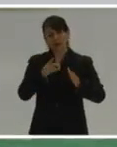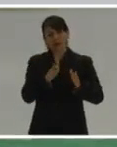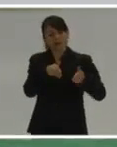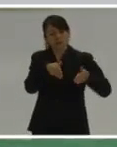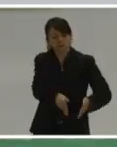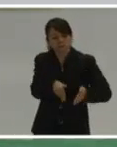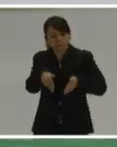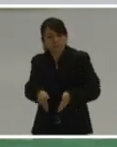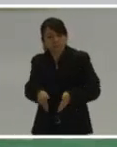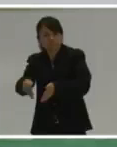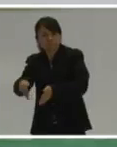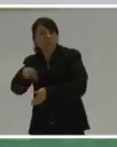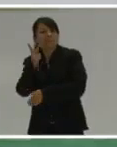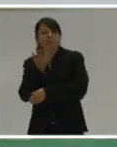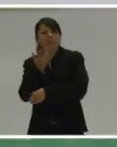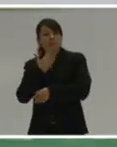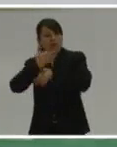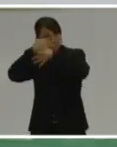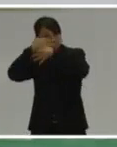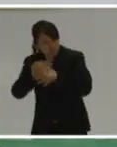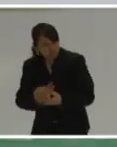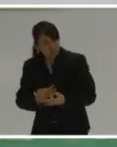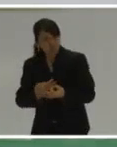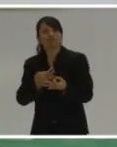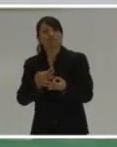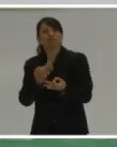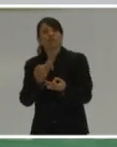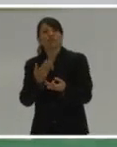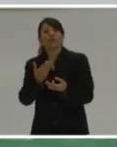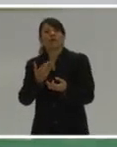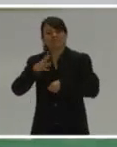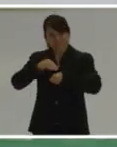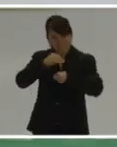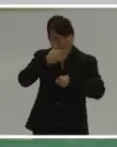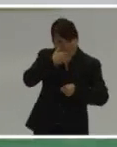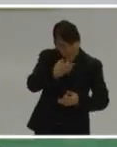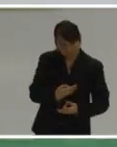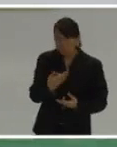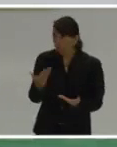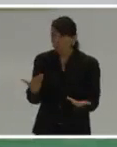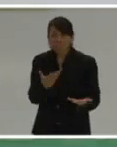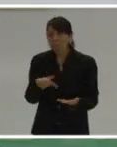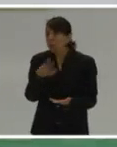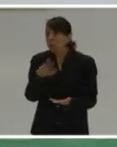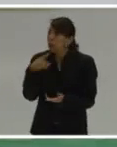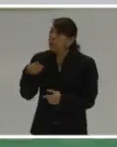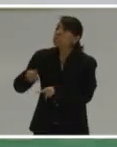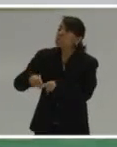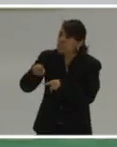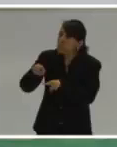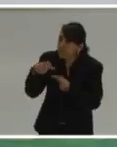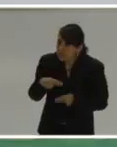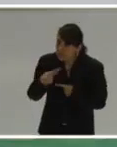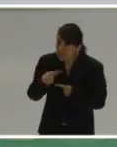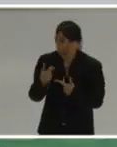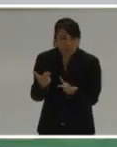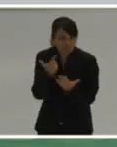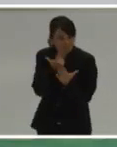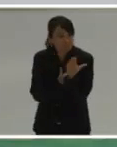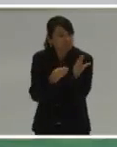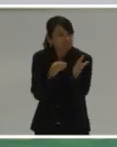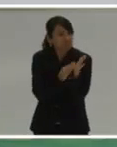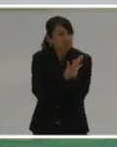nadie que registre, se entierra y bueno… pues murió y tenemos la pena